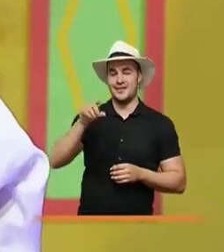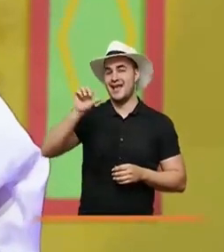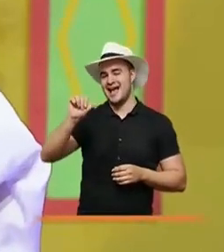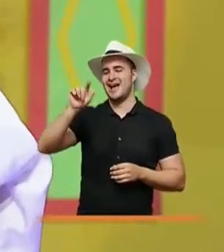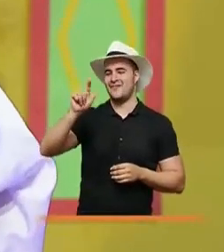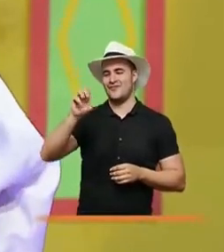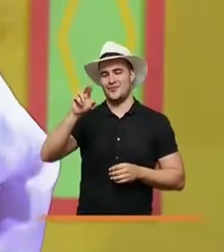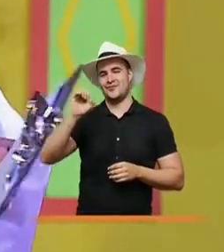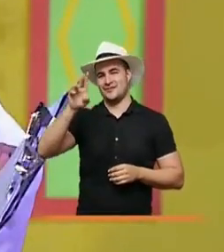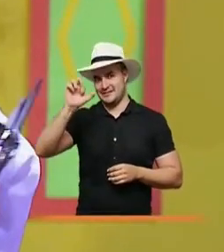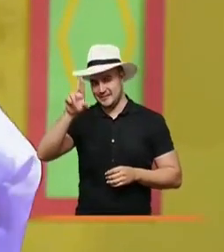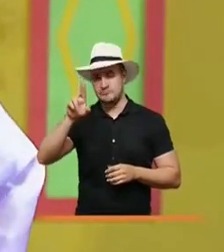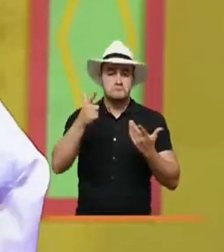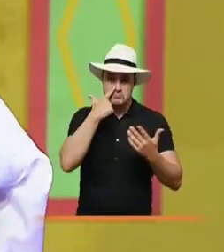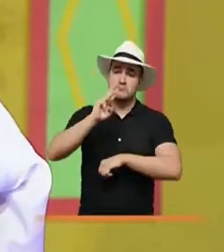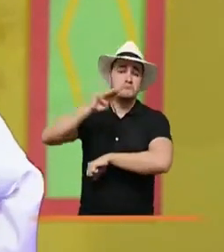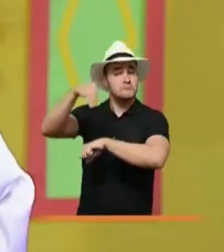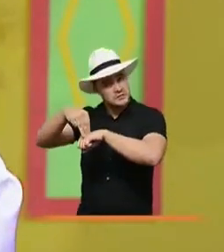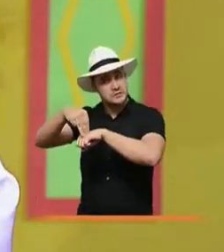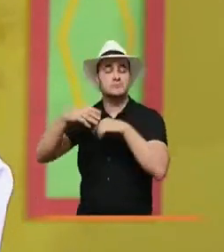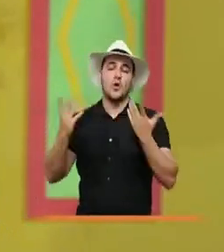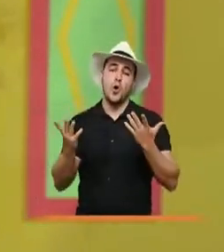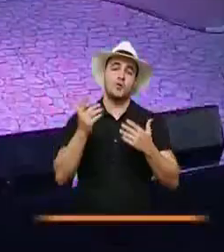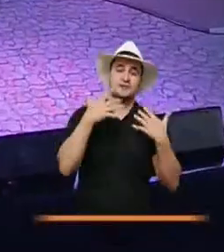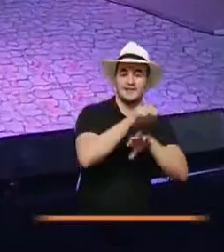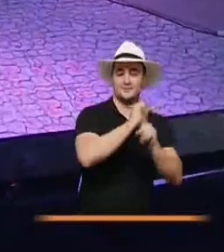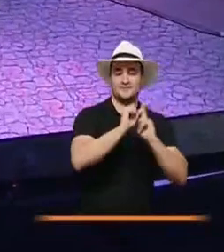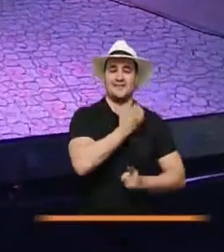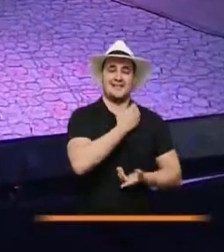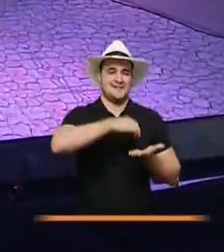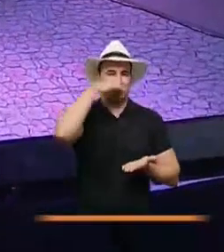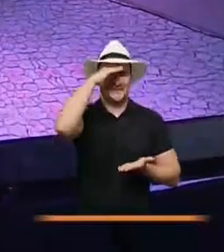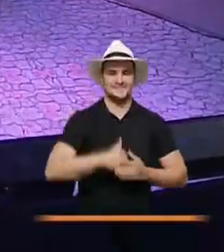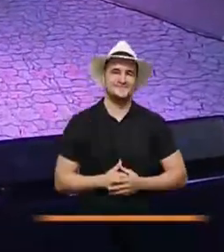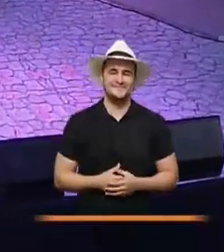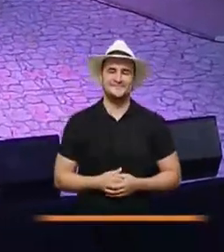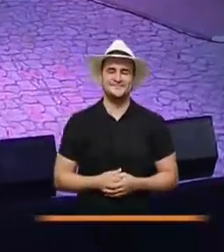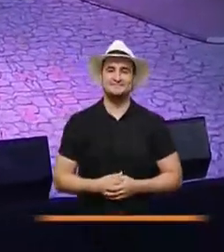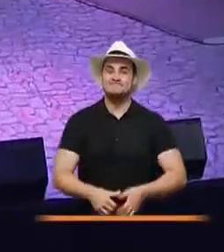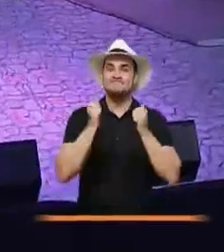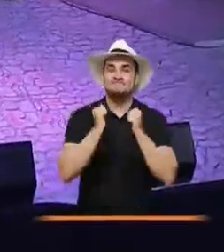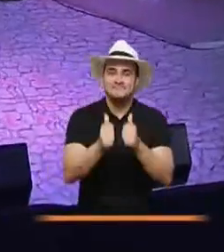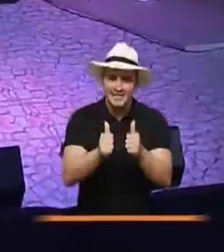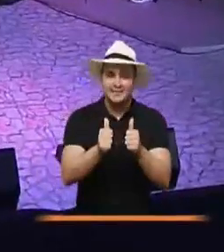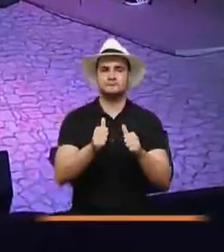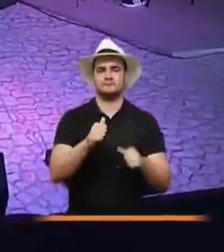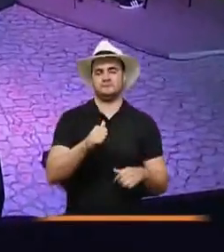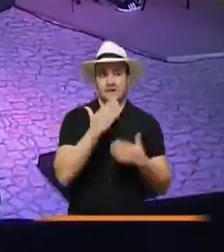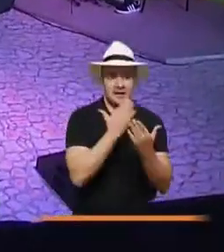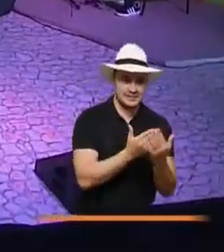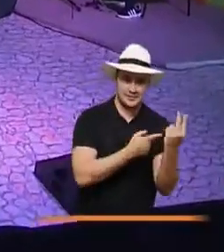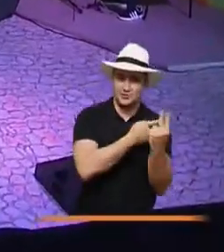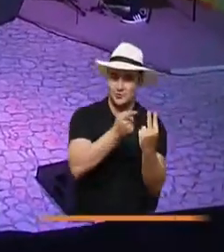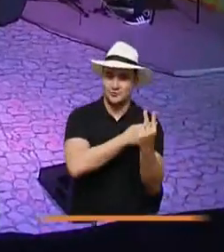y por supuesto también a las redes de la alcaldía de medellín muy bien sandra y muy bien también de daniela pues